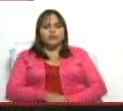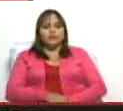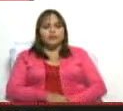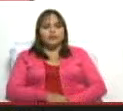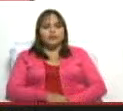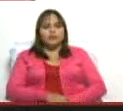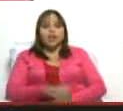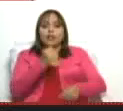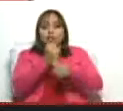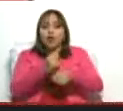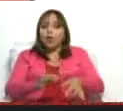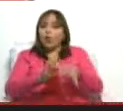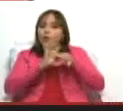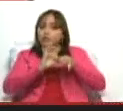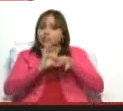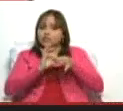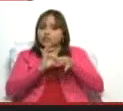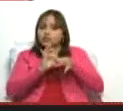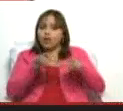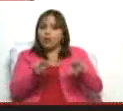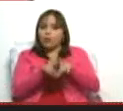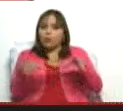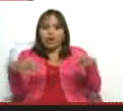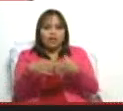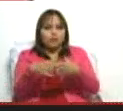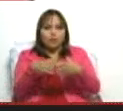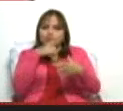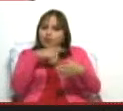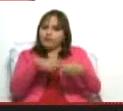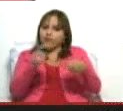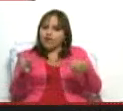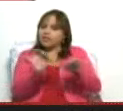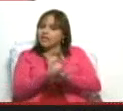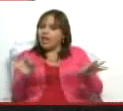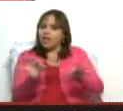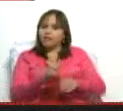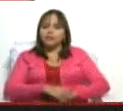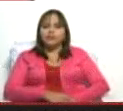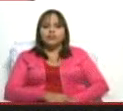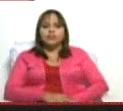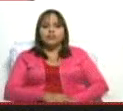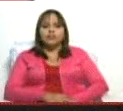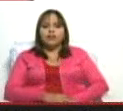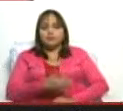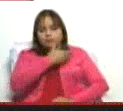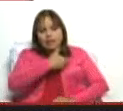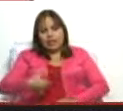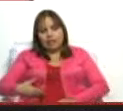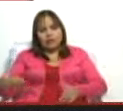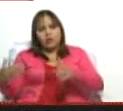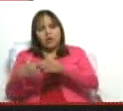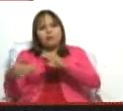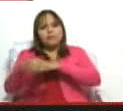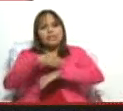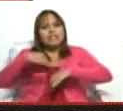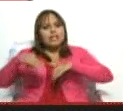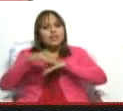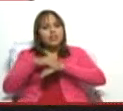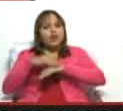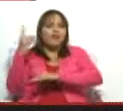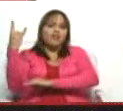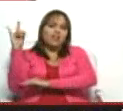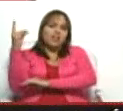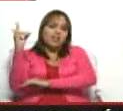Trabajo en unido, trabajo en equipo, que no se quede nadie por fuera. El presidente se reunió con la ministra de Exteriores de